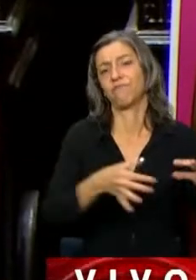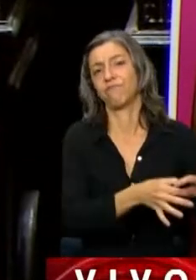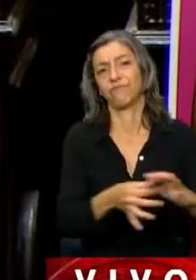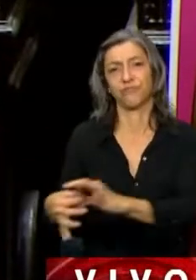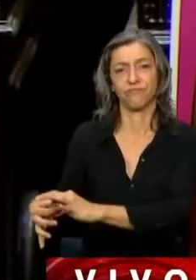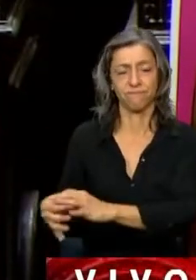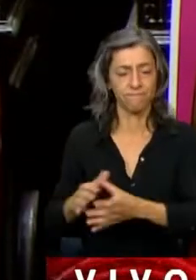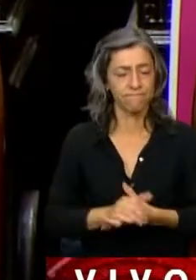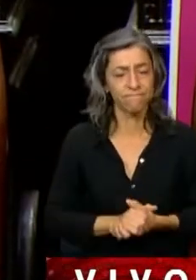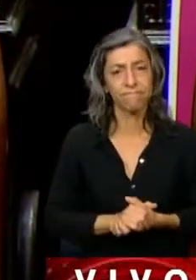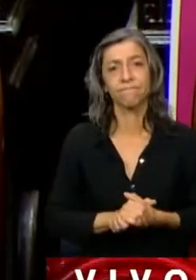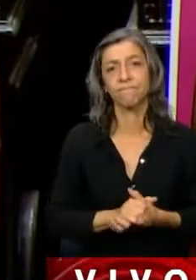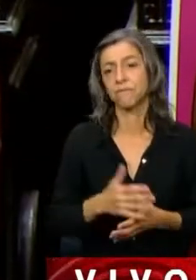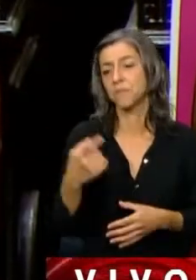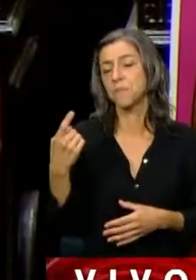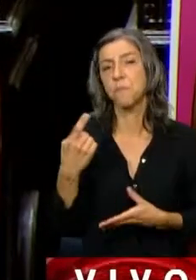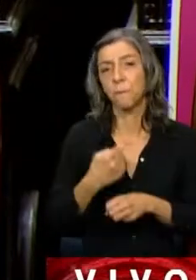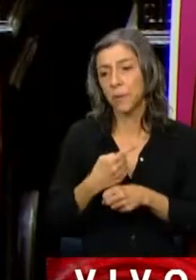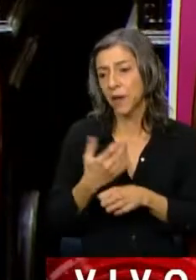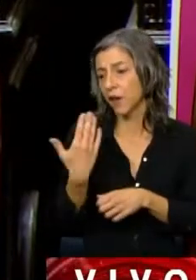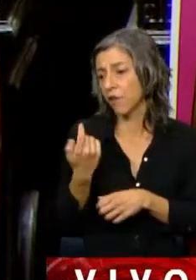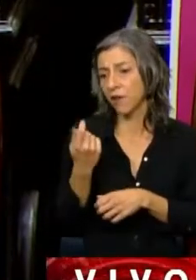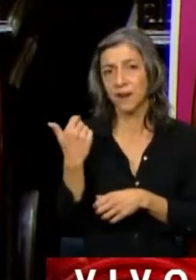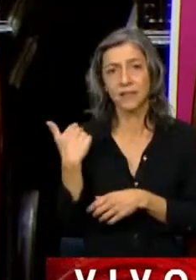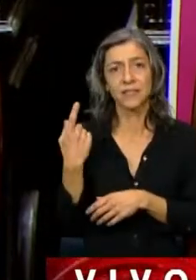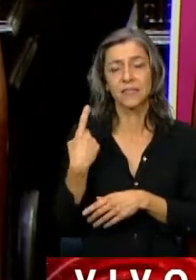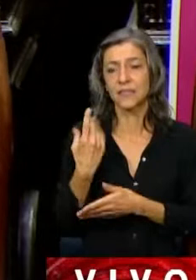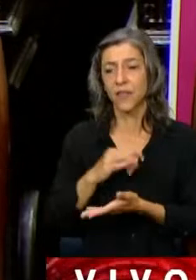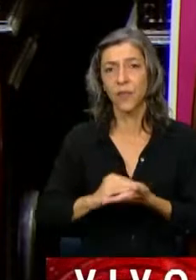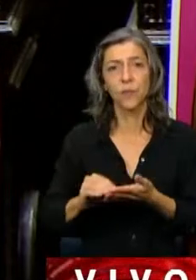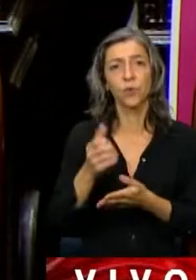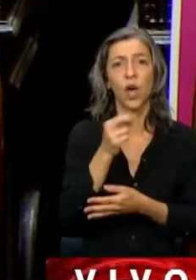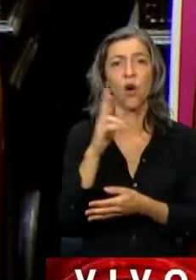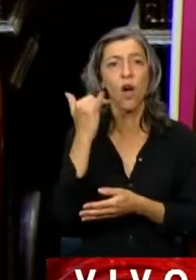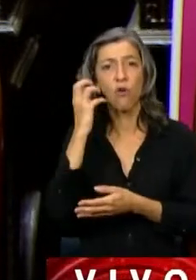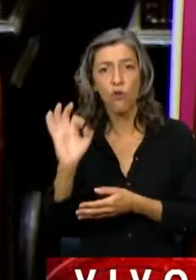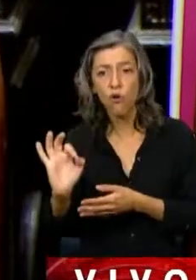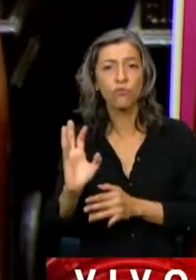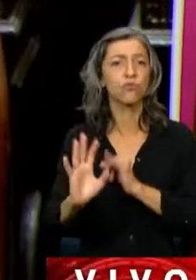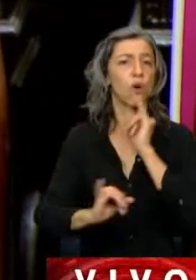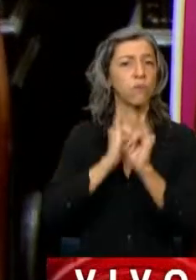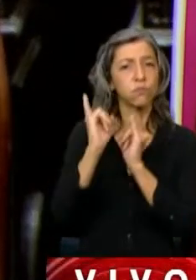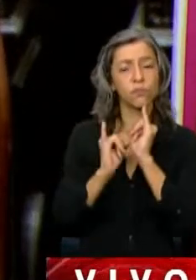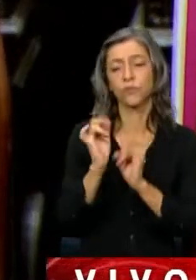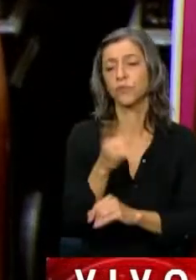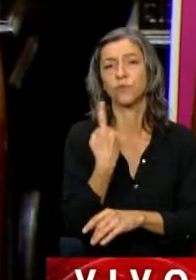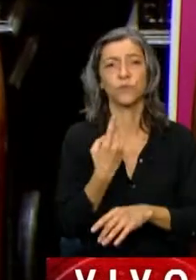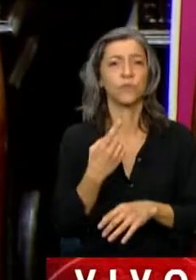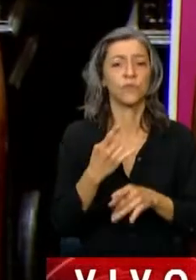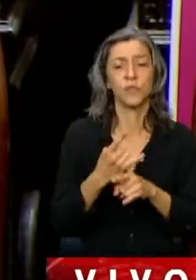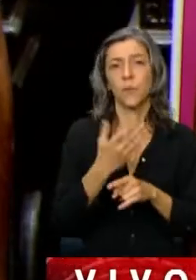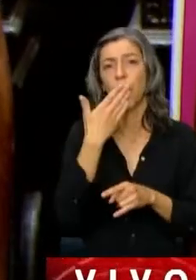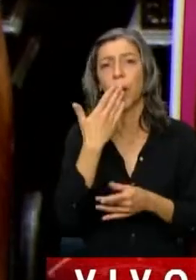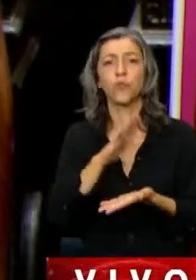En primer lugar, por algo que decía recién el diputado Arroyo. Nos estamos muy acostumbrados a hablar de la pobreza en términos de ingresos, que es una de las formas en las que